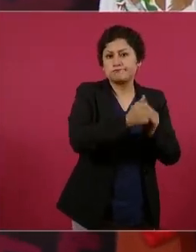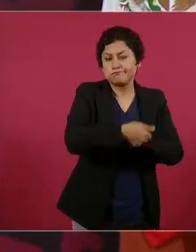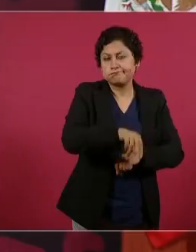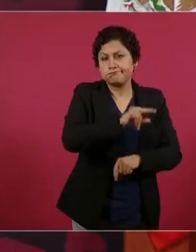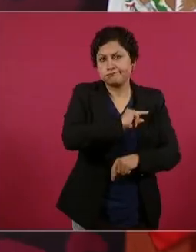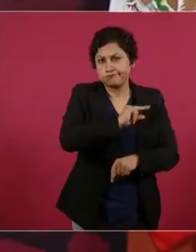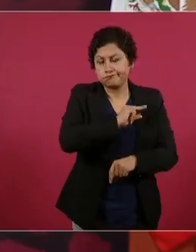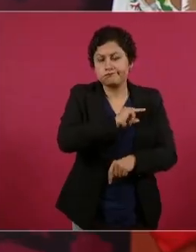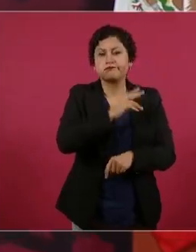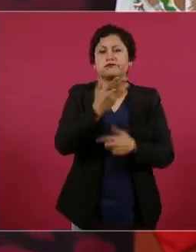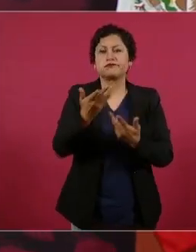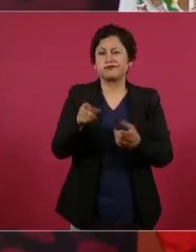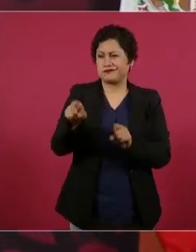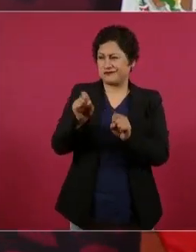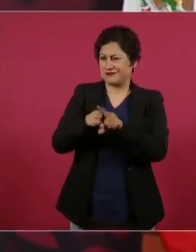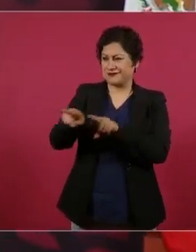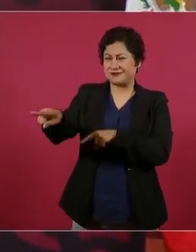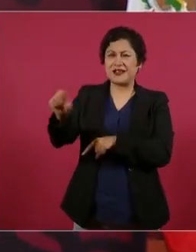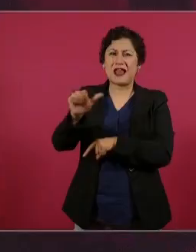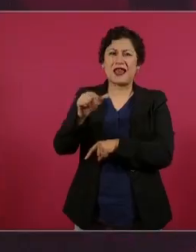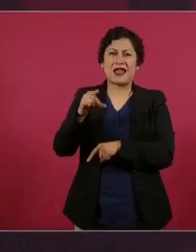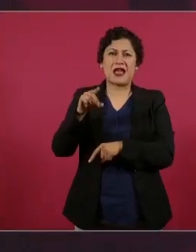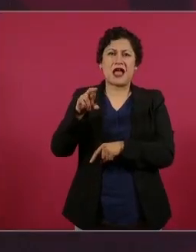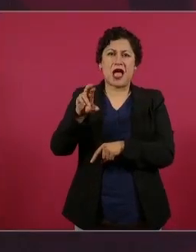plantea aquí Alejandro,